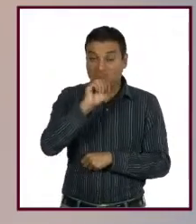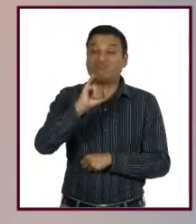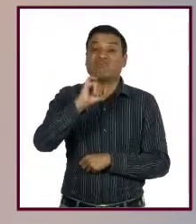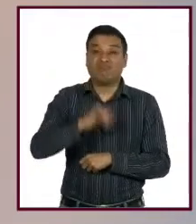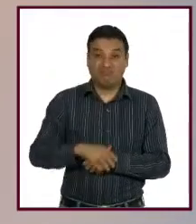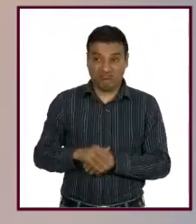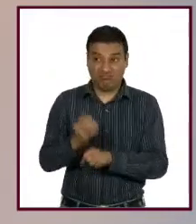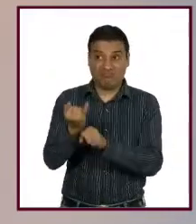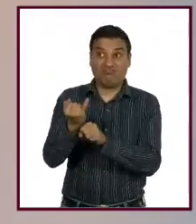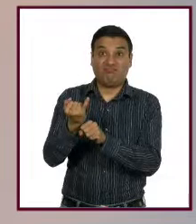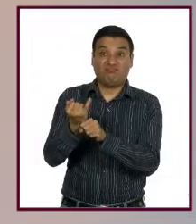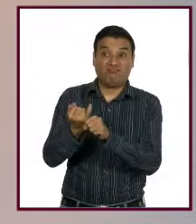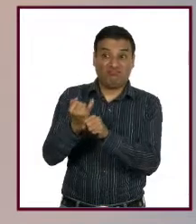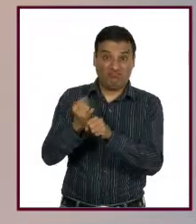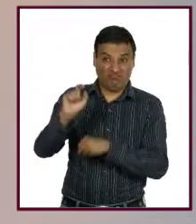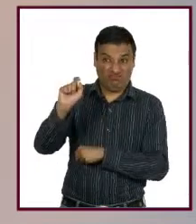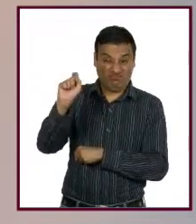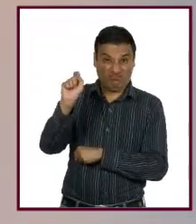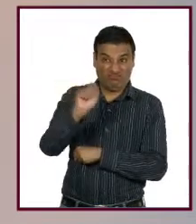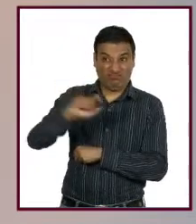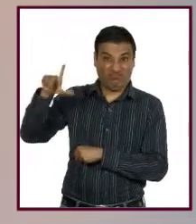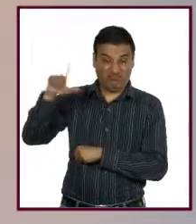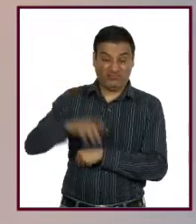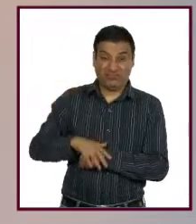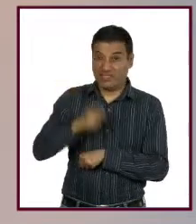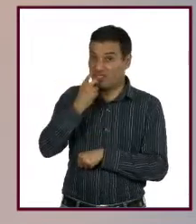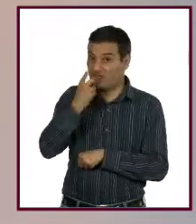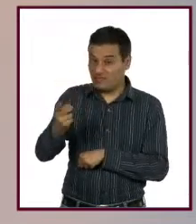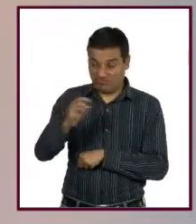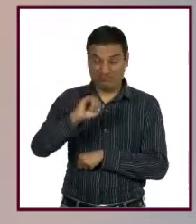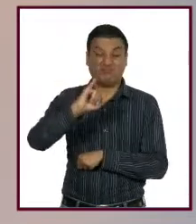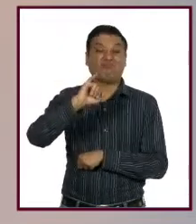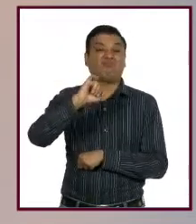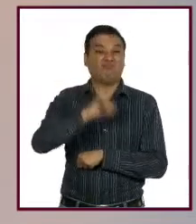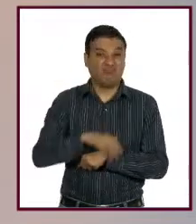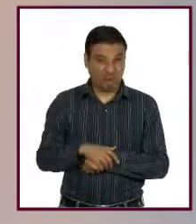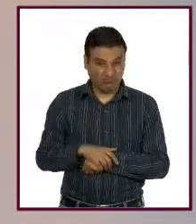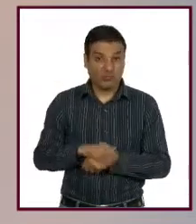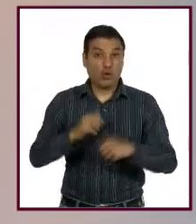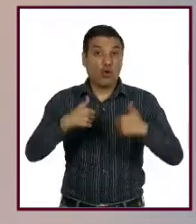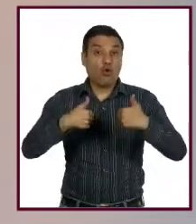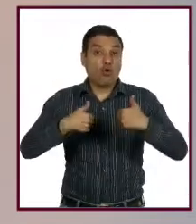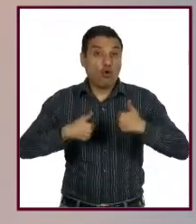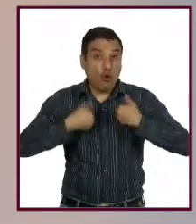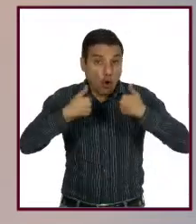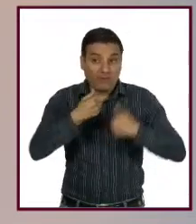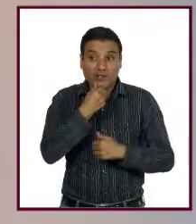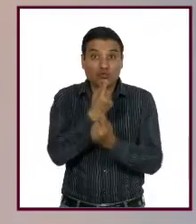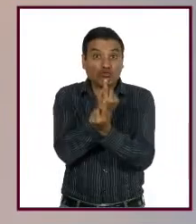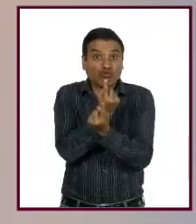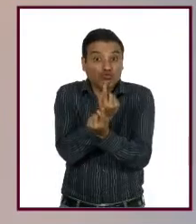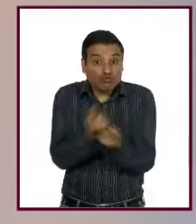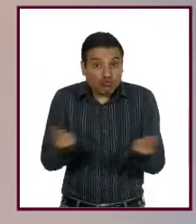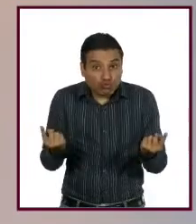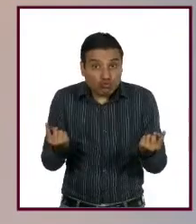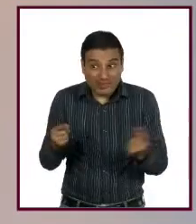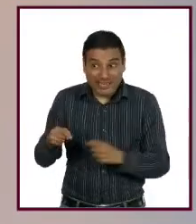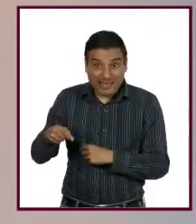estudios epidemiológicos nos dice que es verdad, que nuestros jóvenes, nuestros niños y niñas